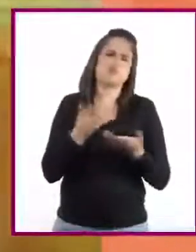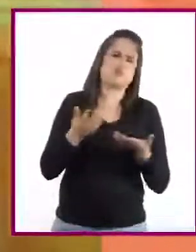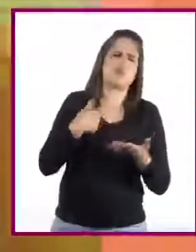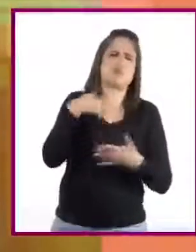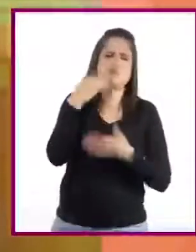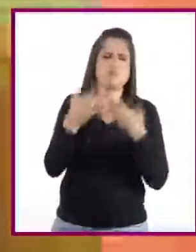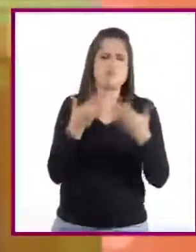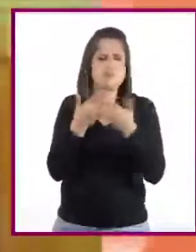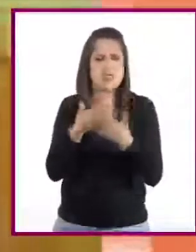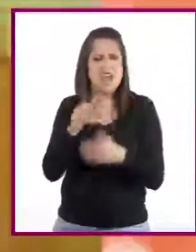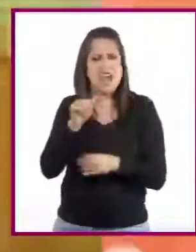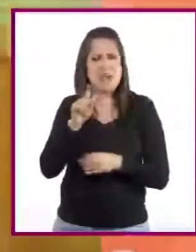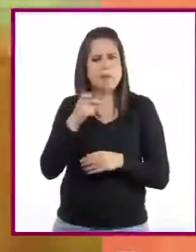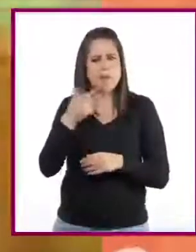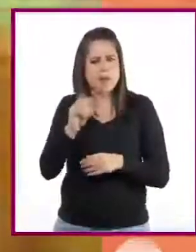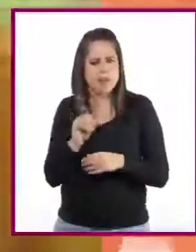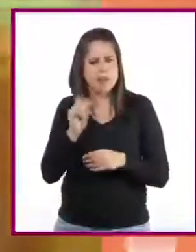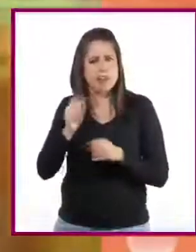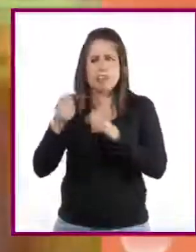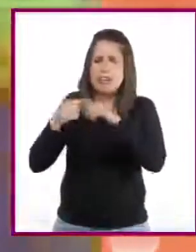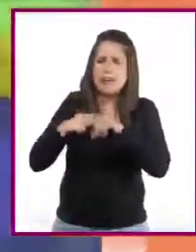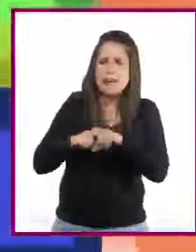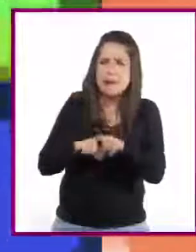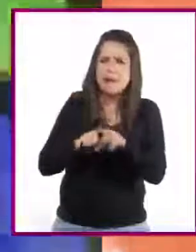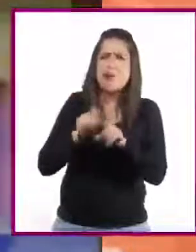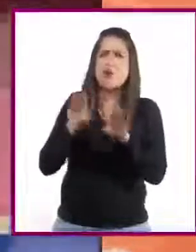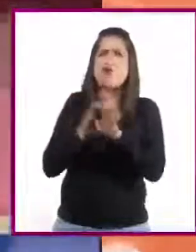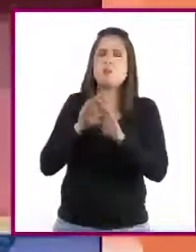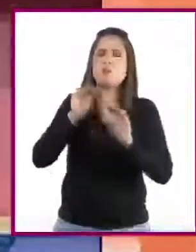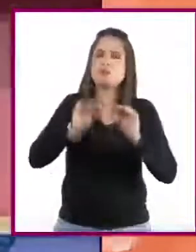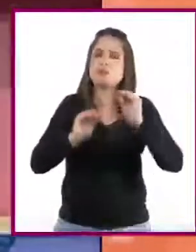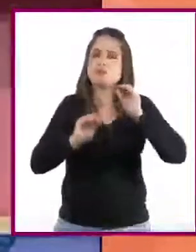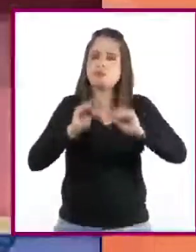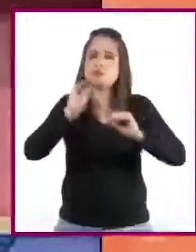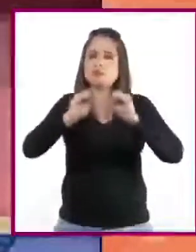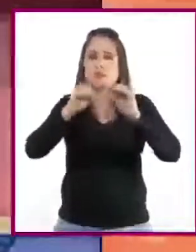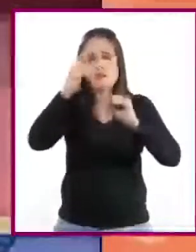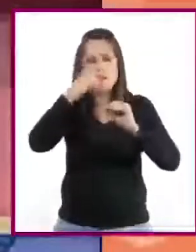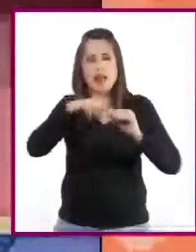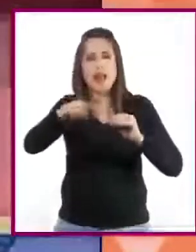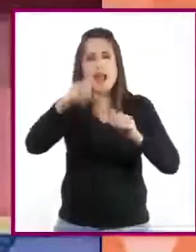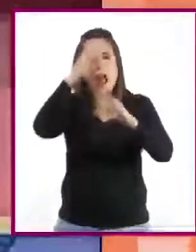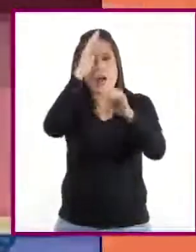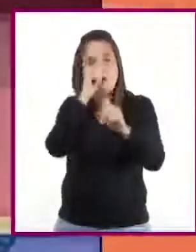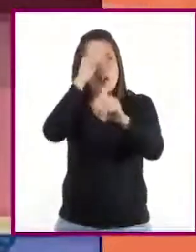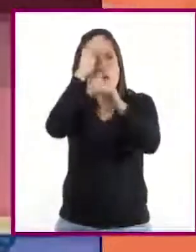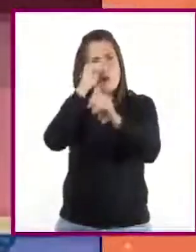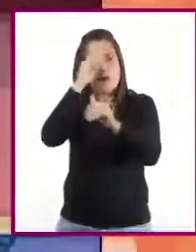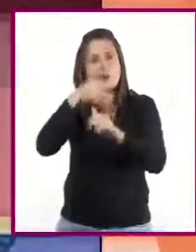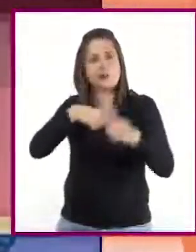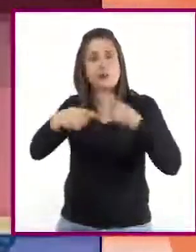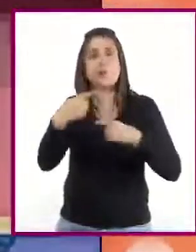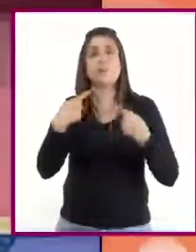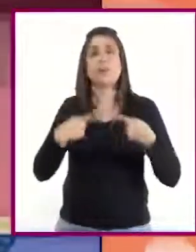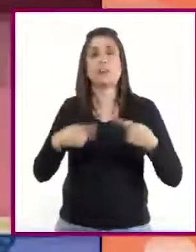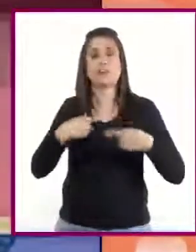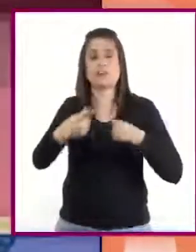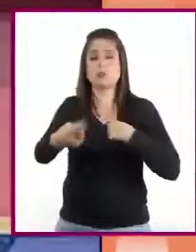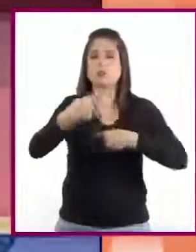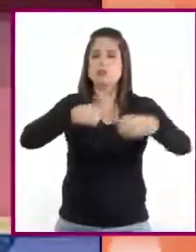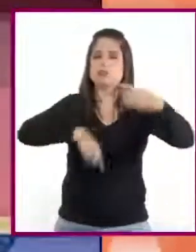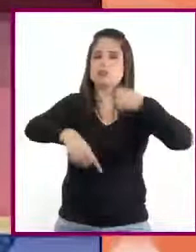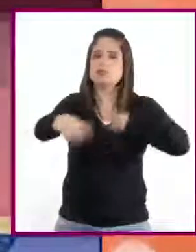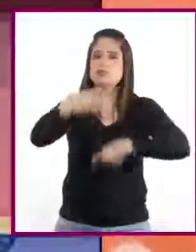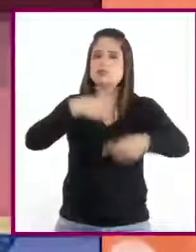general de apego a la legalidad como una construcción de toma de acuerdos donde las personas tienen la posibilidad de comprender